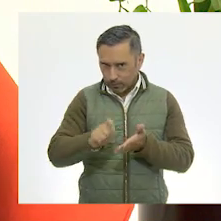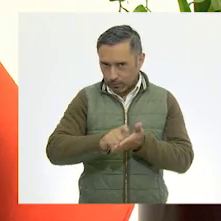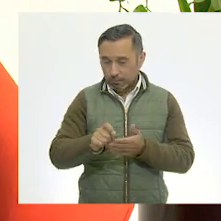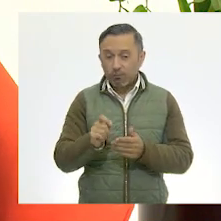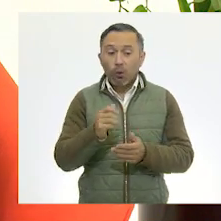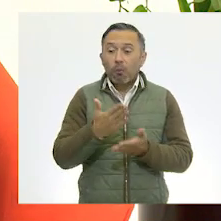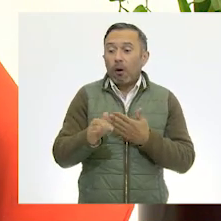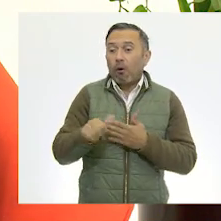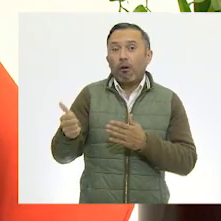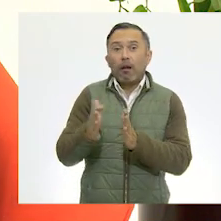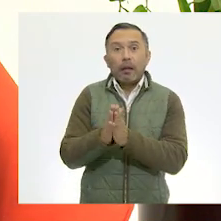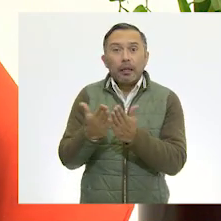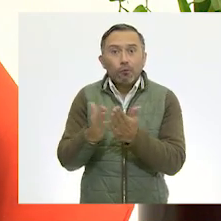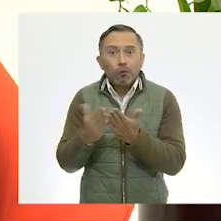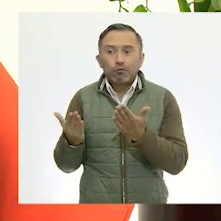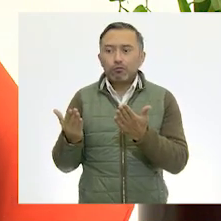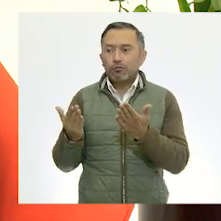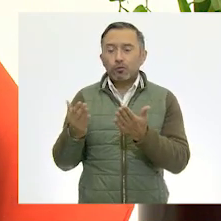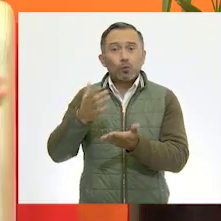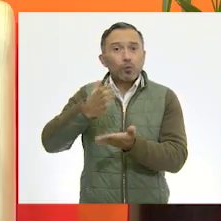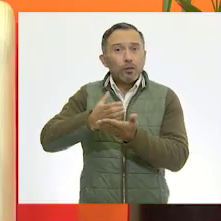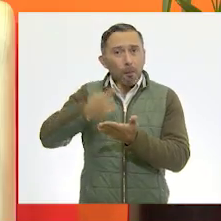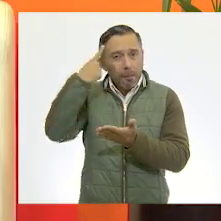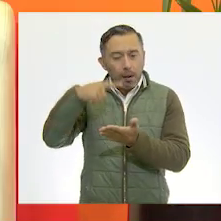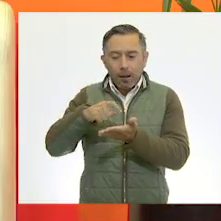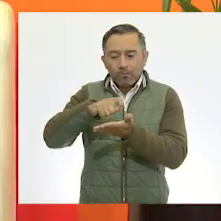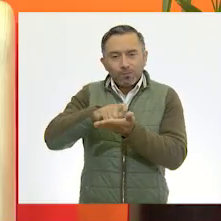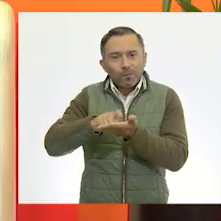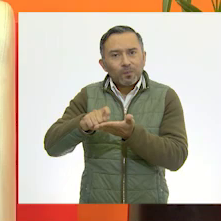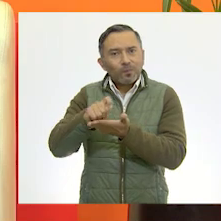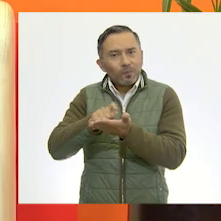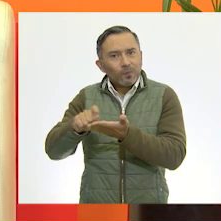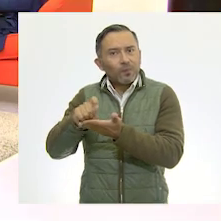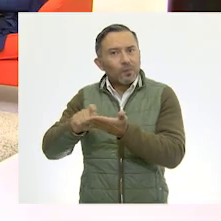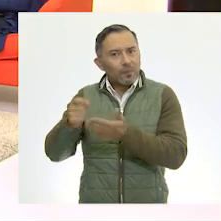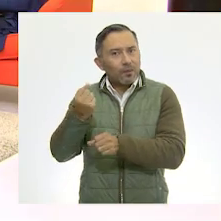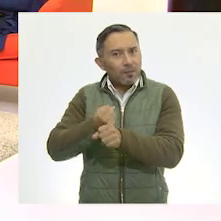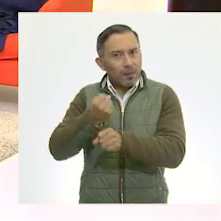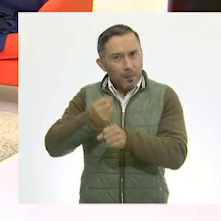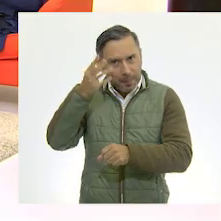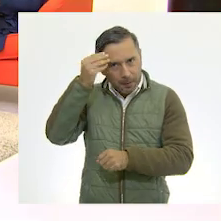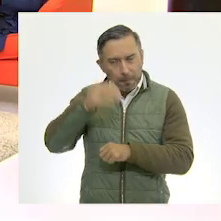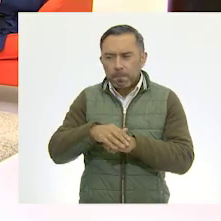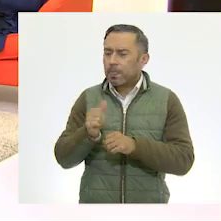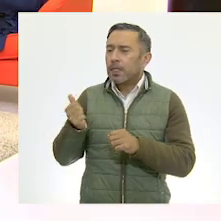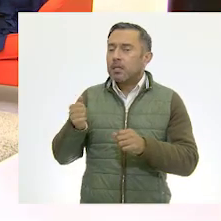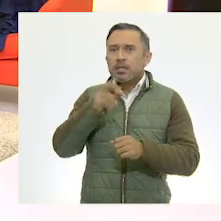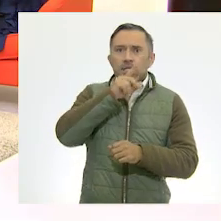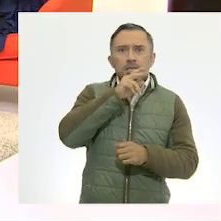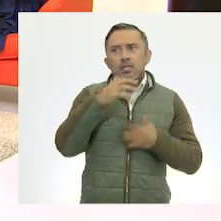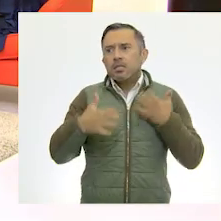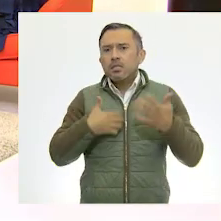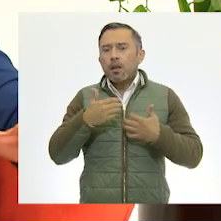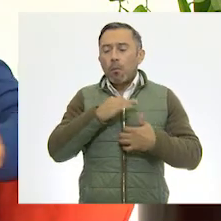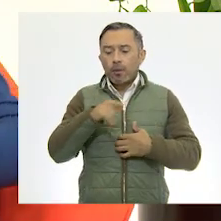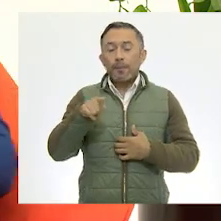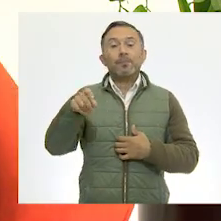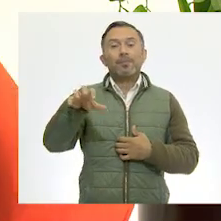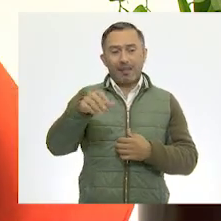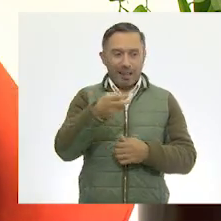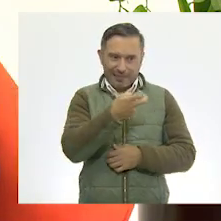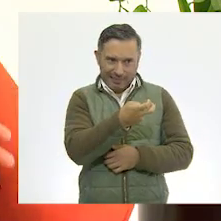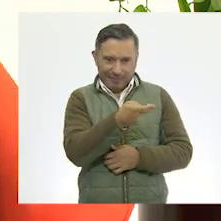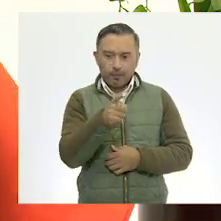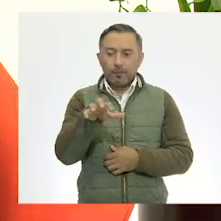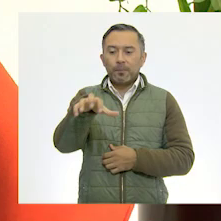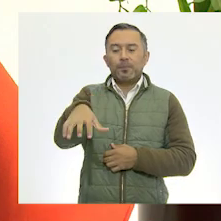de caligrafía. Y para reducir la ansiedad, ¿qué se puede hacer? Justamente está el espacio de relajación. Ahí pueden implementar